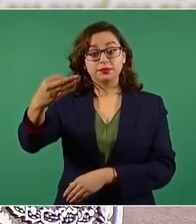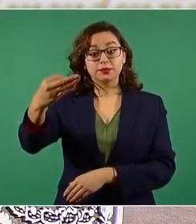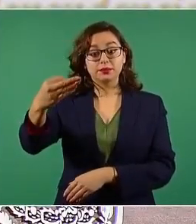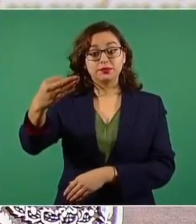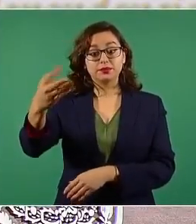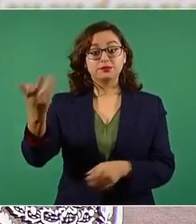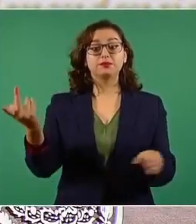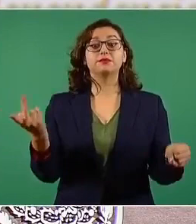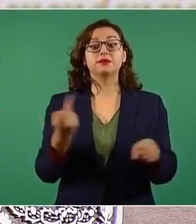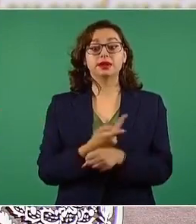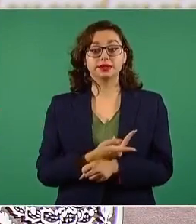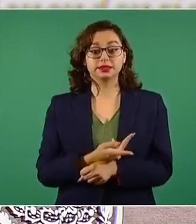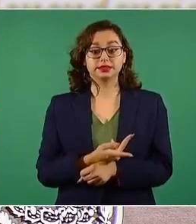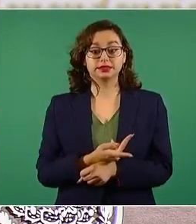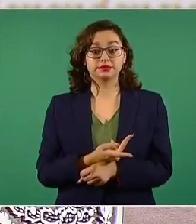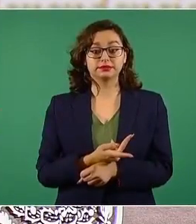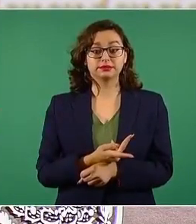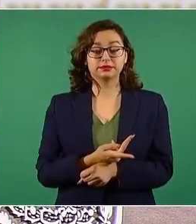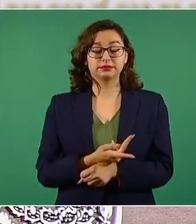y